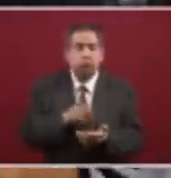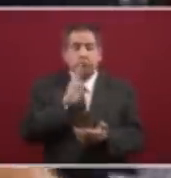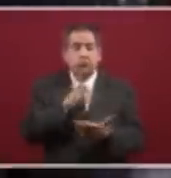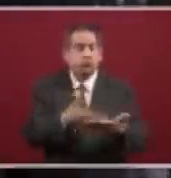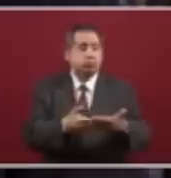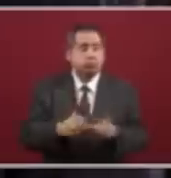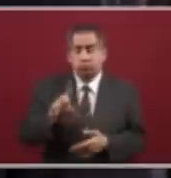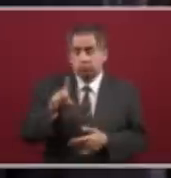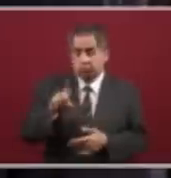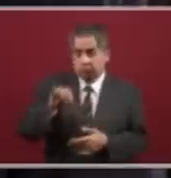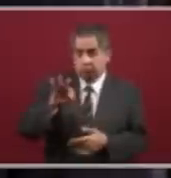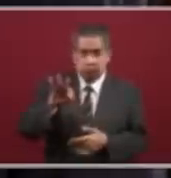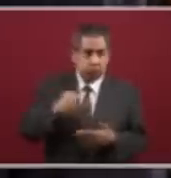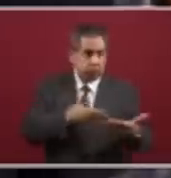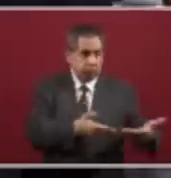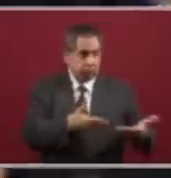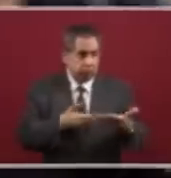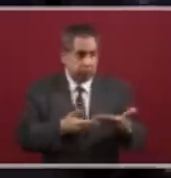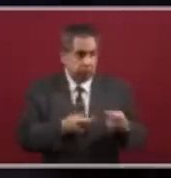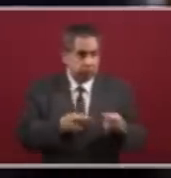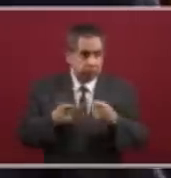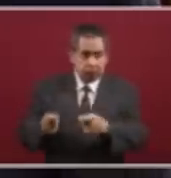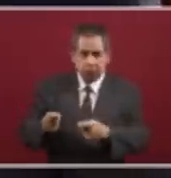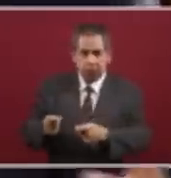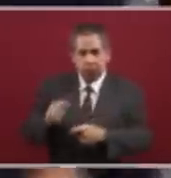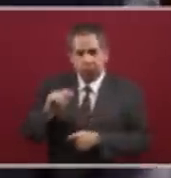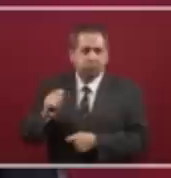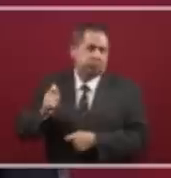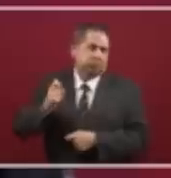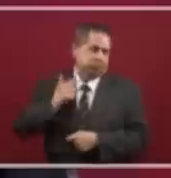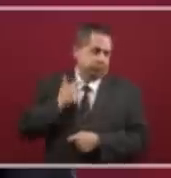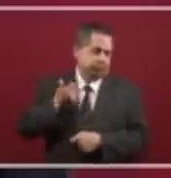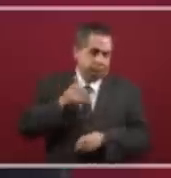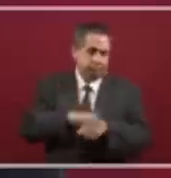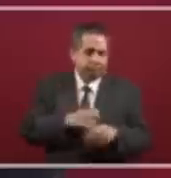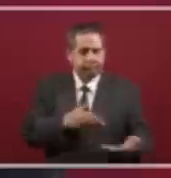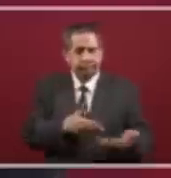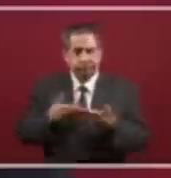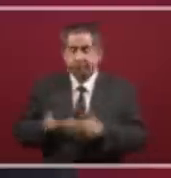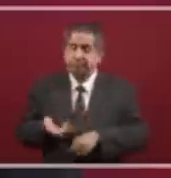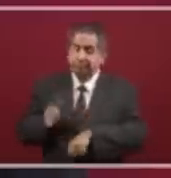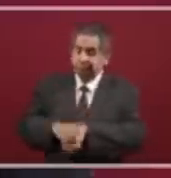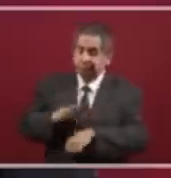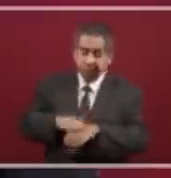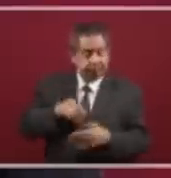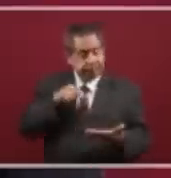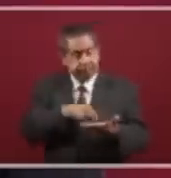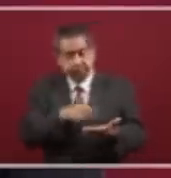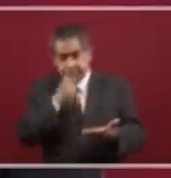dif de la pasada administración se advierte